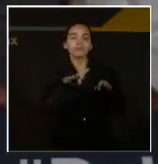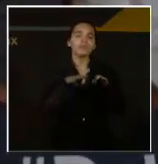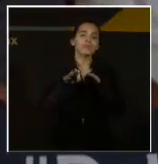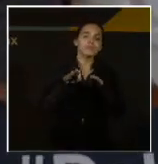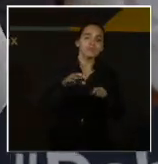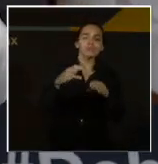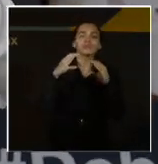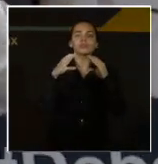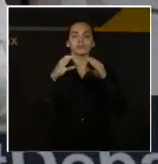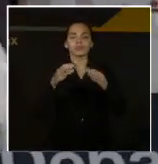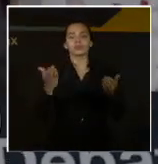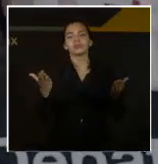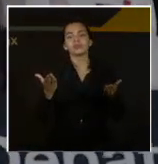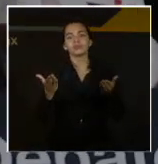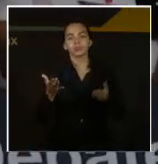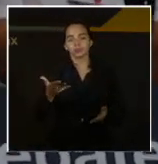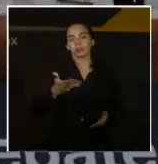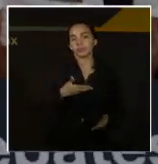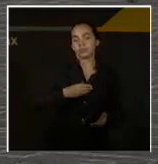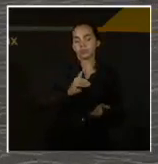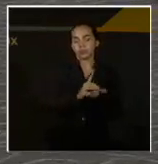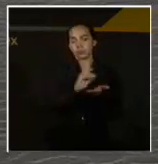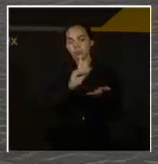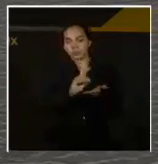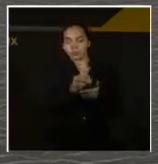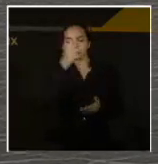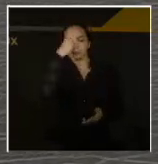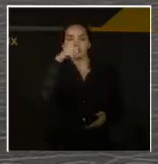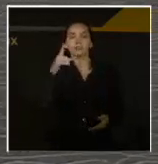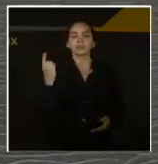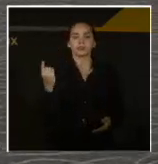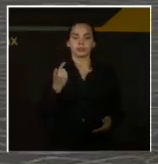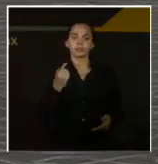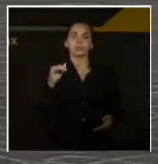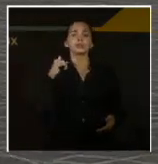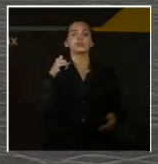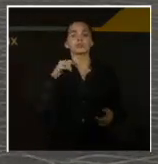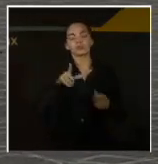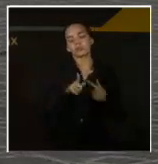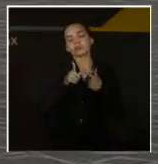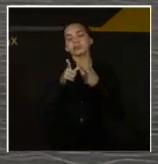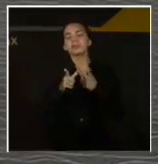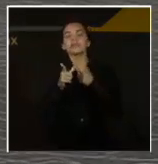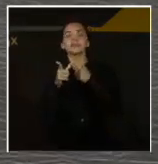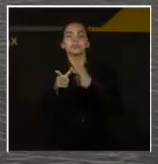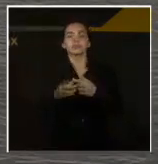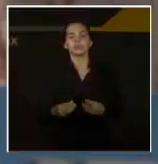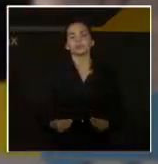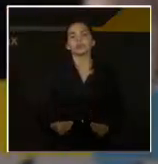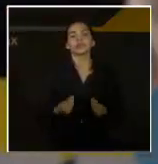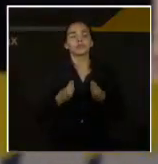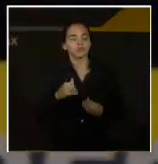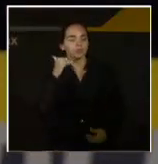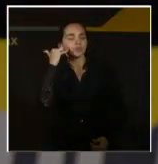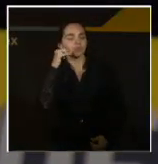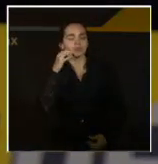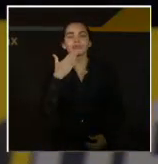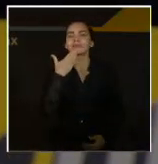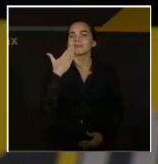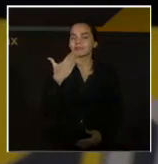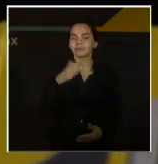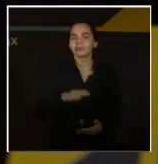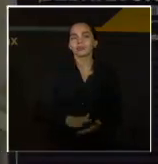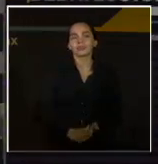de hacer lo que nos tocaba hacer para que Yucatán siga avanzando. Yucatán va bien. Yucatán va